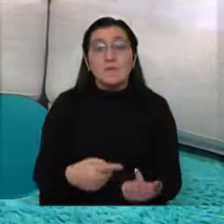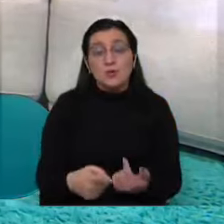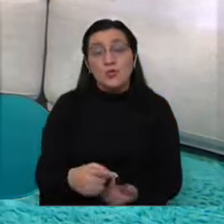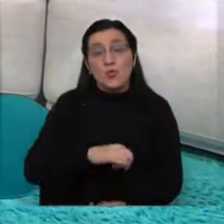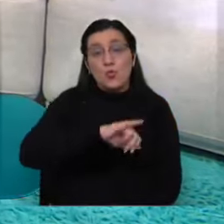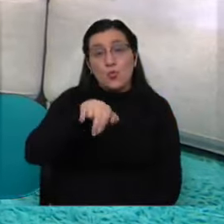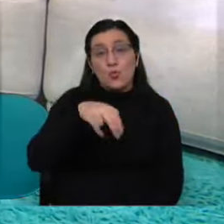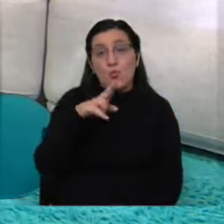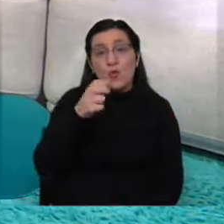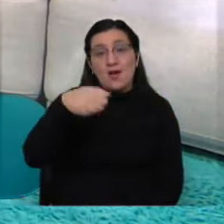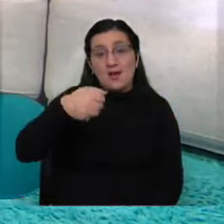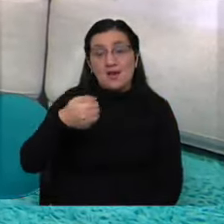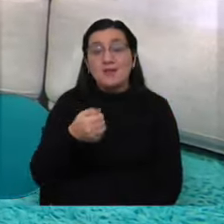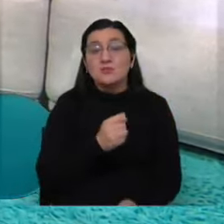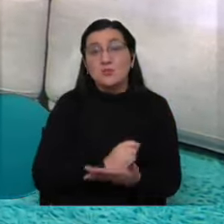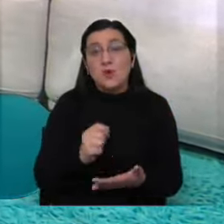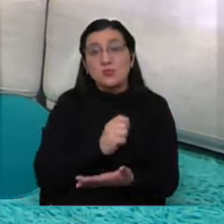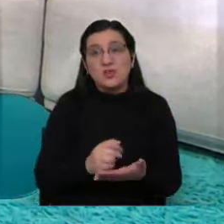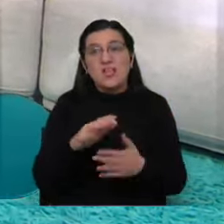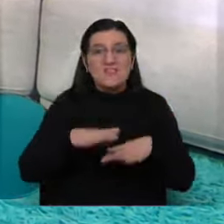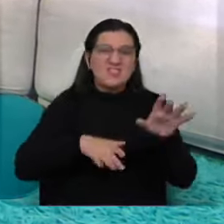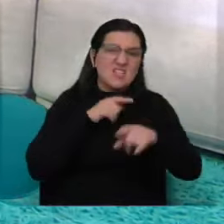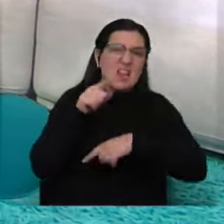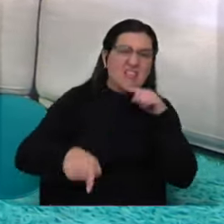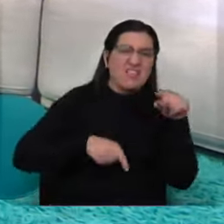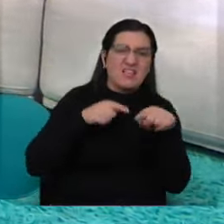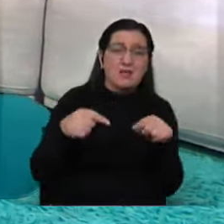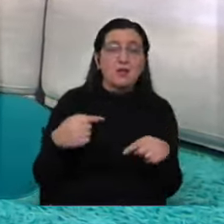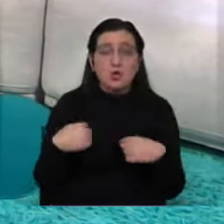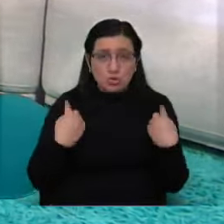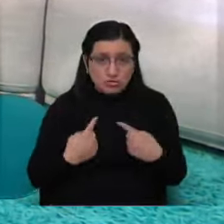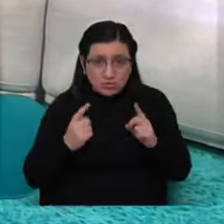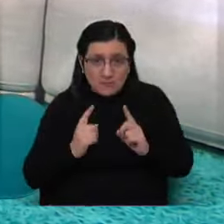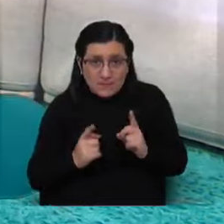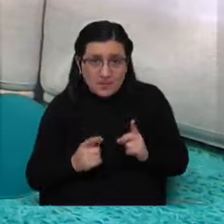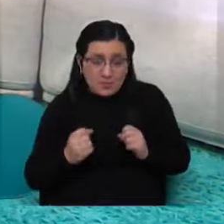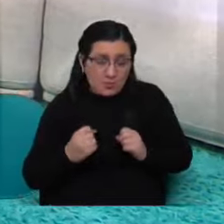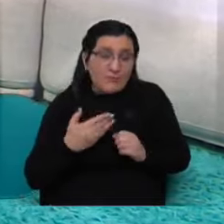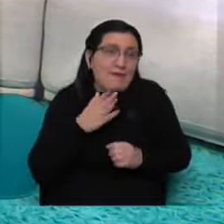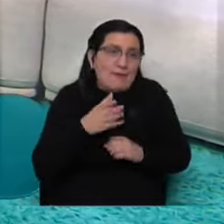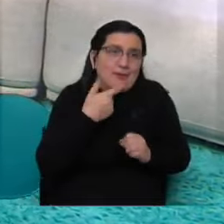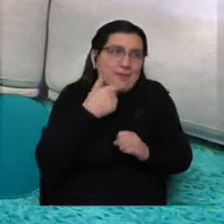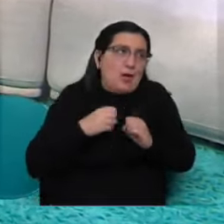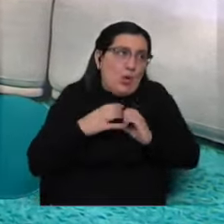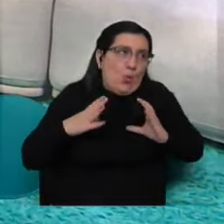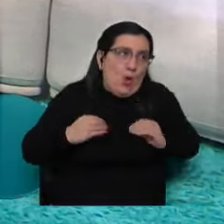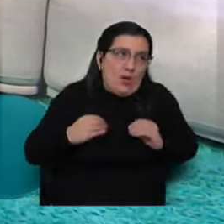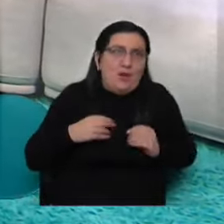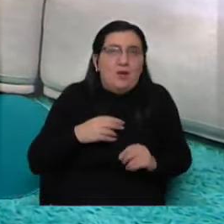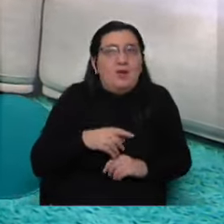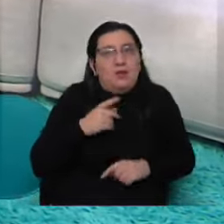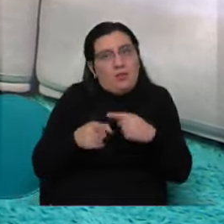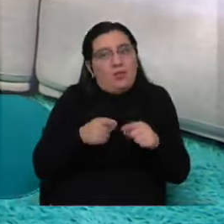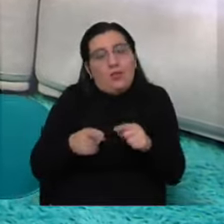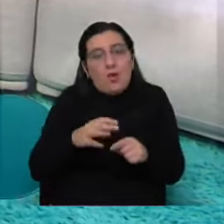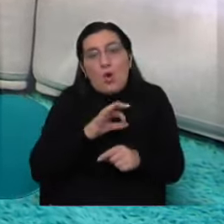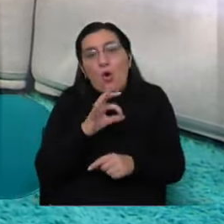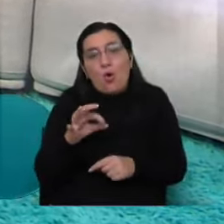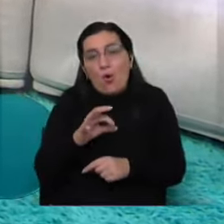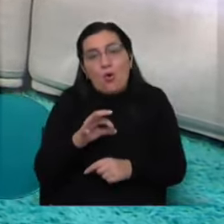nuevo no muchas veces si la la ataca mucho mismo nosotros tenemos esta cosa en la escuela quizá nos aburrió o le vemos en el billete deem y pensamos esta que sea una